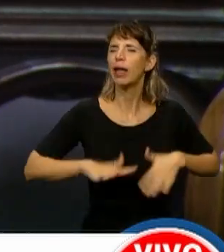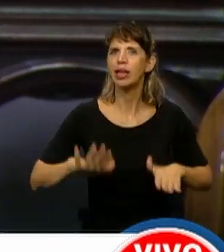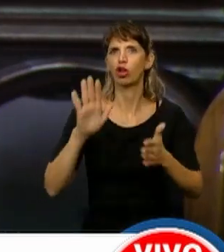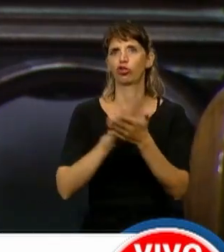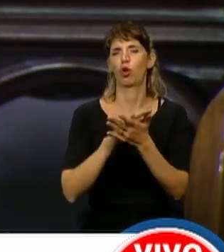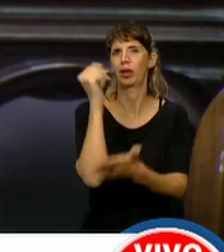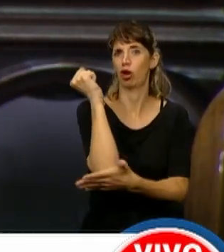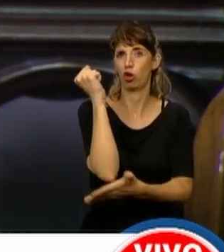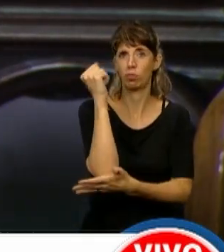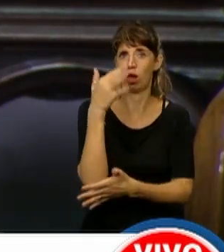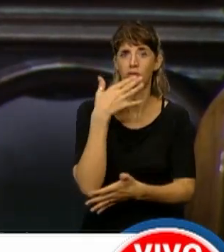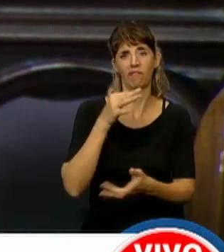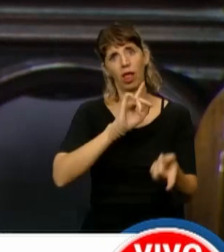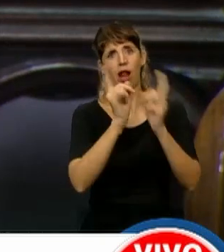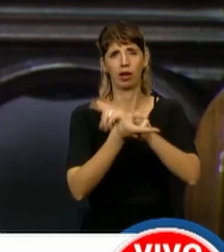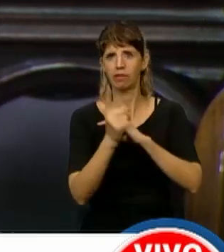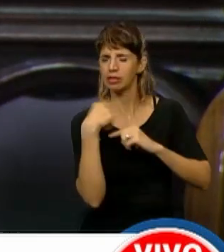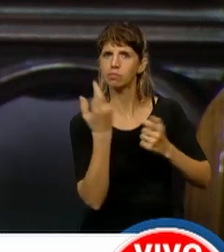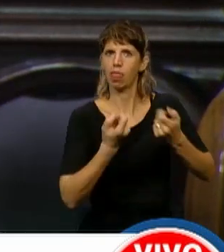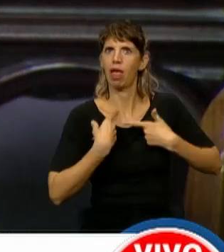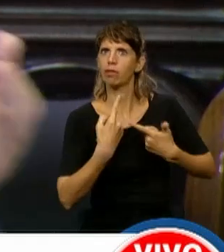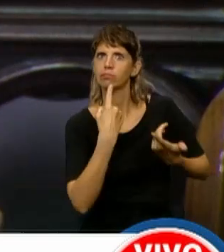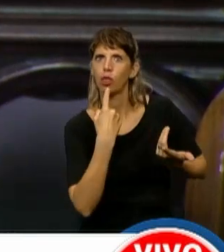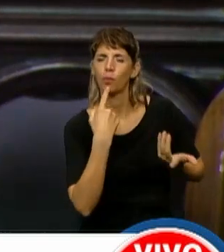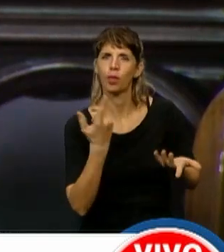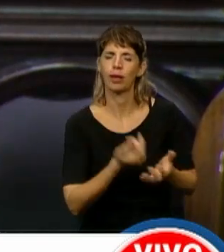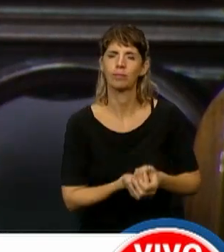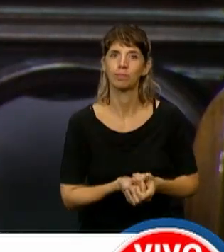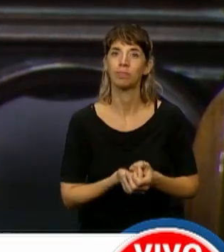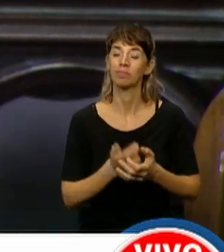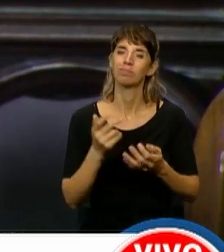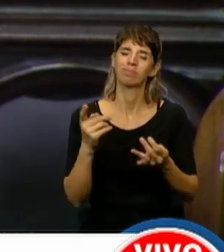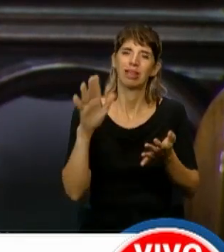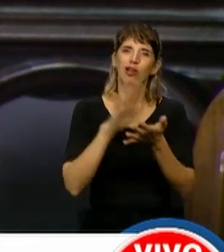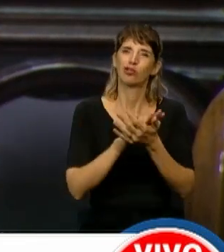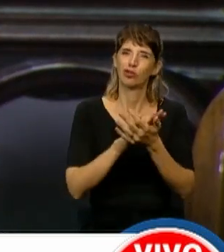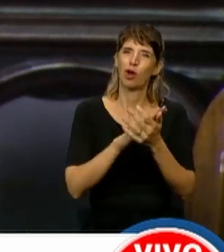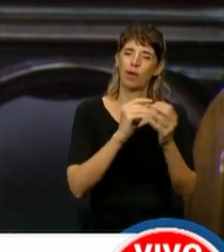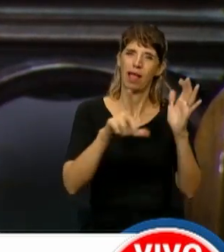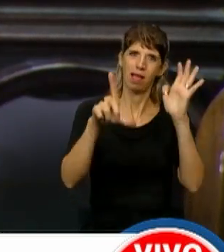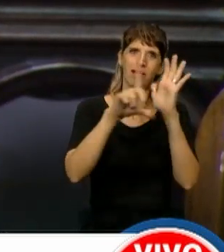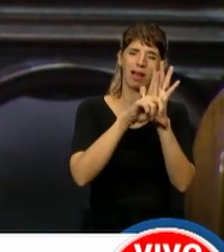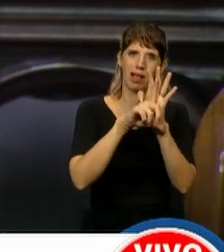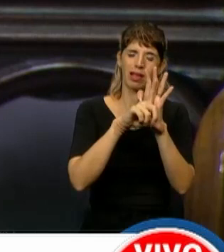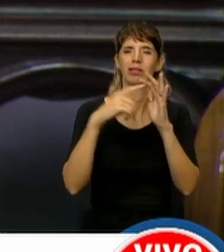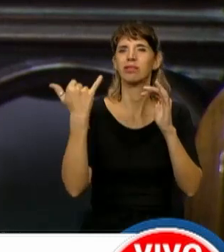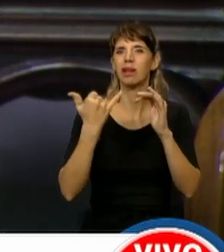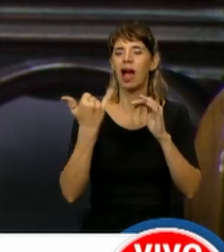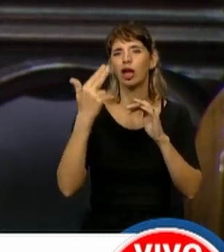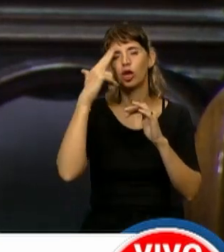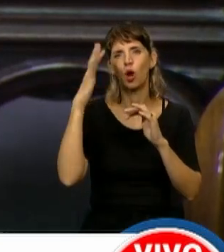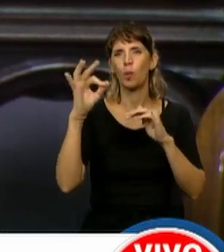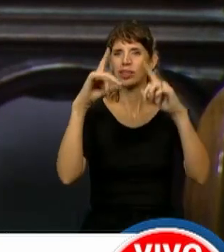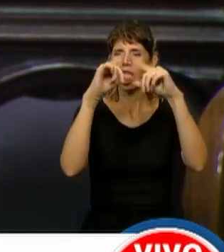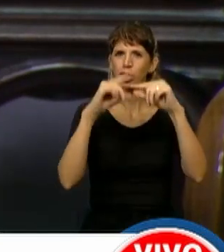claramente genera mucho más incertidumbre. Por supuesto, desde el punto de vista legal, como ya se dijo acá, hay 90 artículos